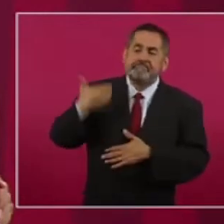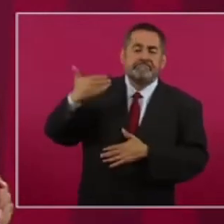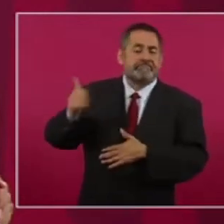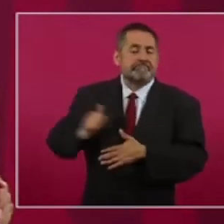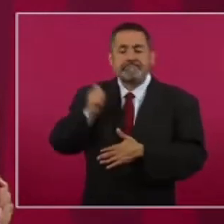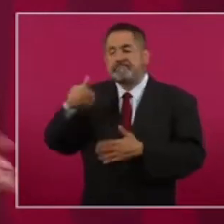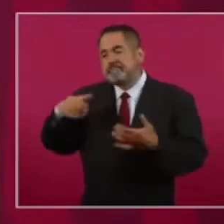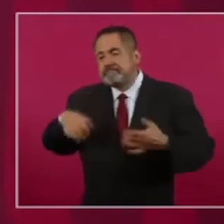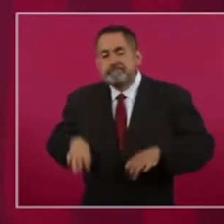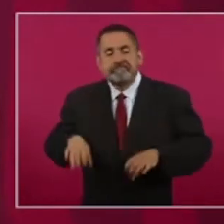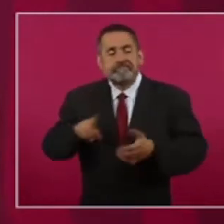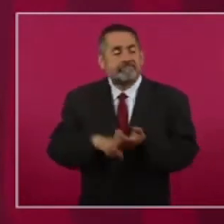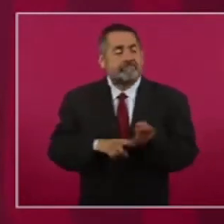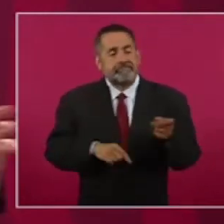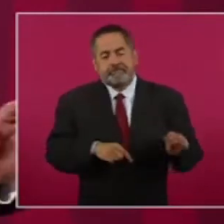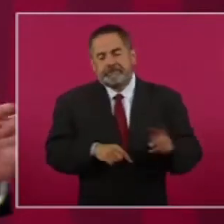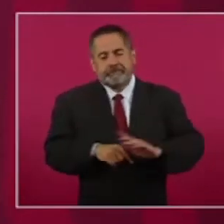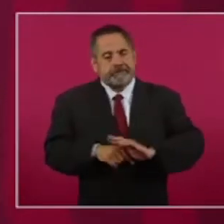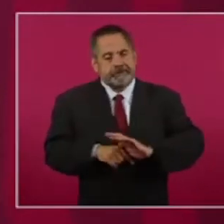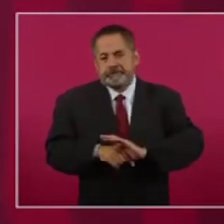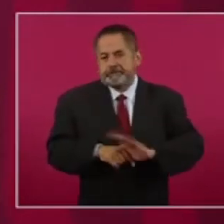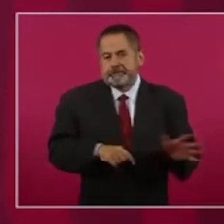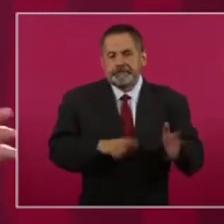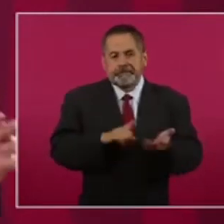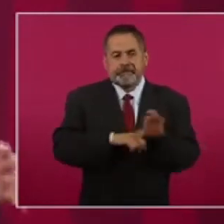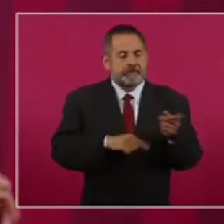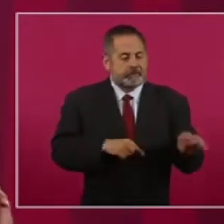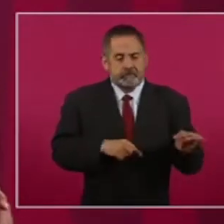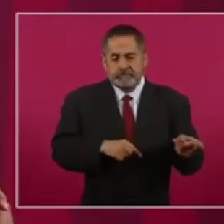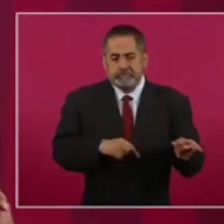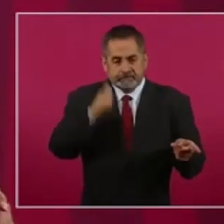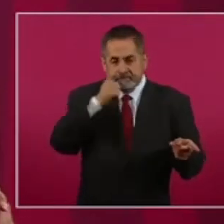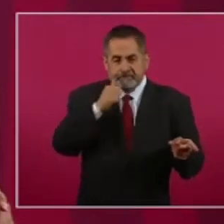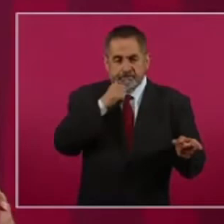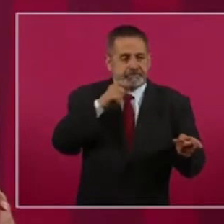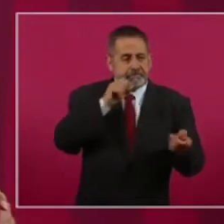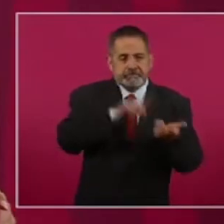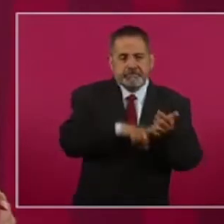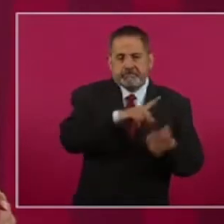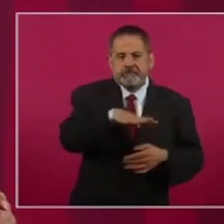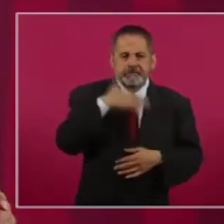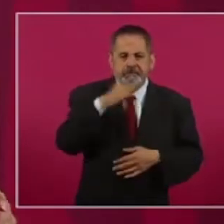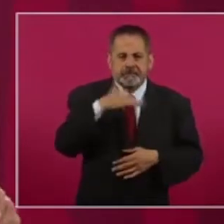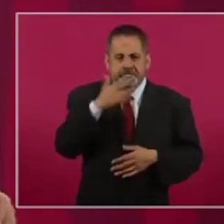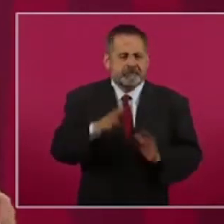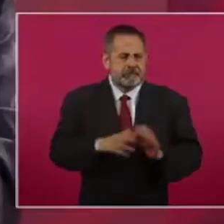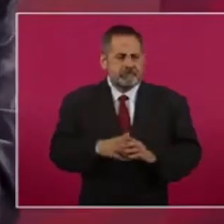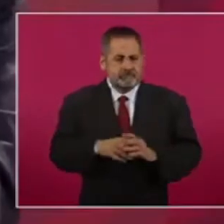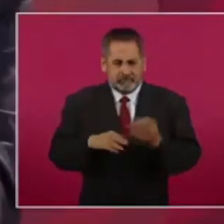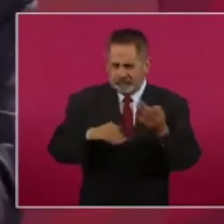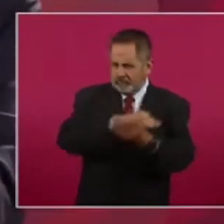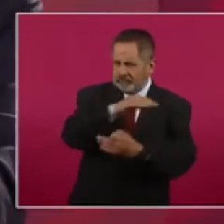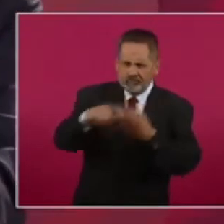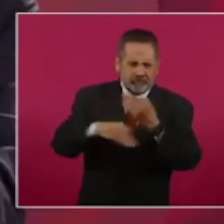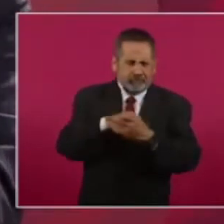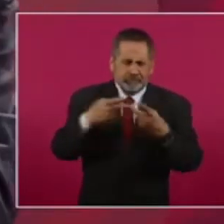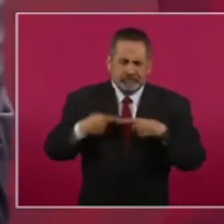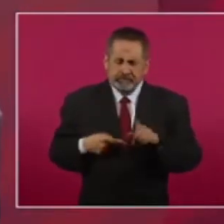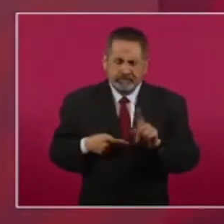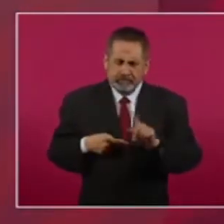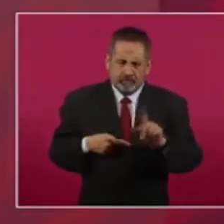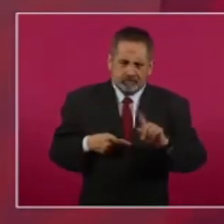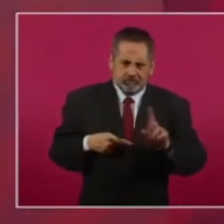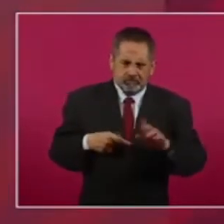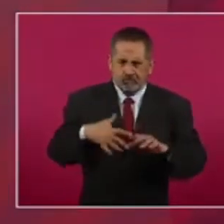y dominaba, imperaba la corrupción. No estoy hablando de que todos los servidores públicos